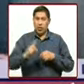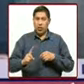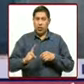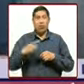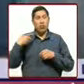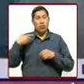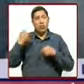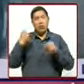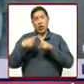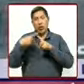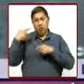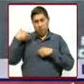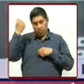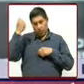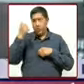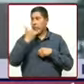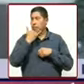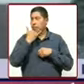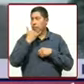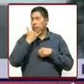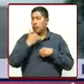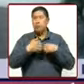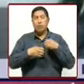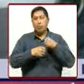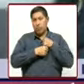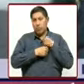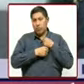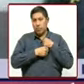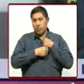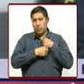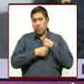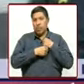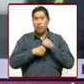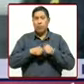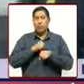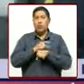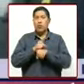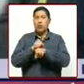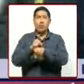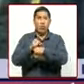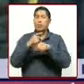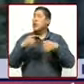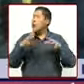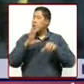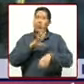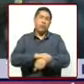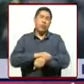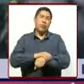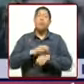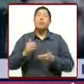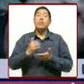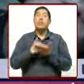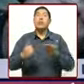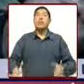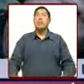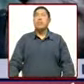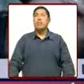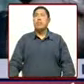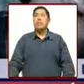general o excomandante general de la Fuerza Armada Boliviana, que ya ha sido aprendido por parte. Tenemos